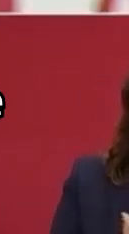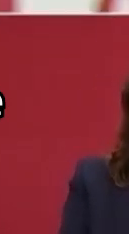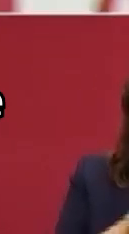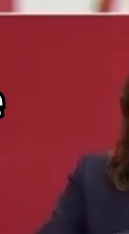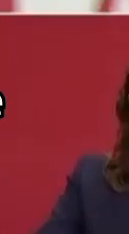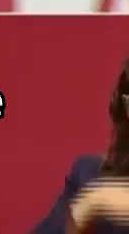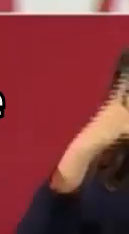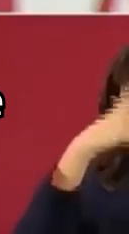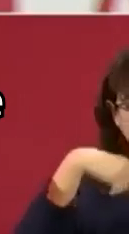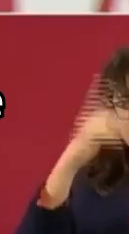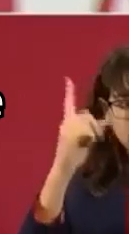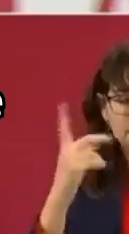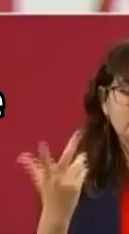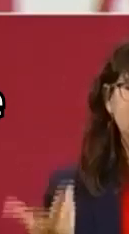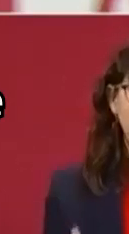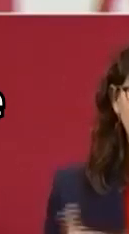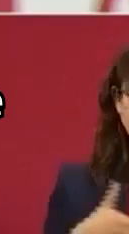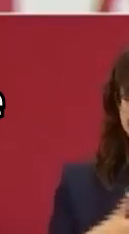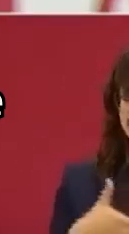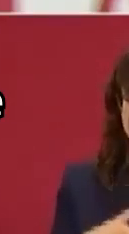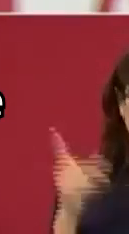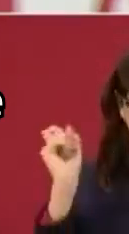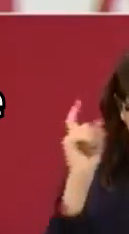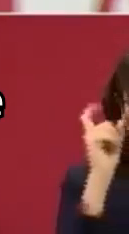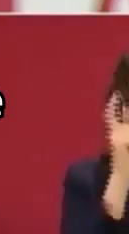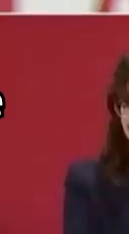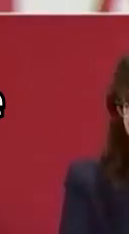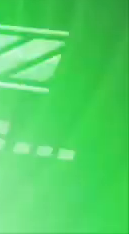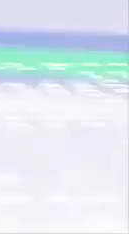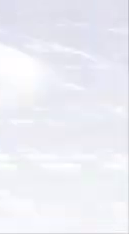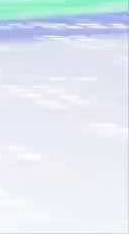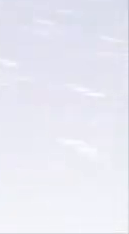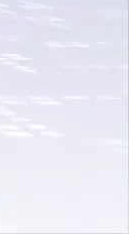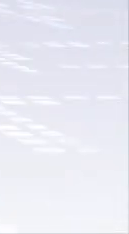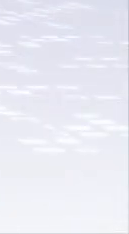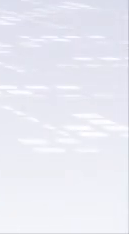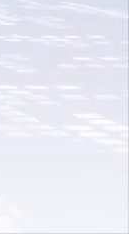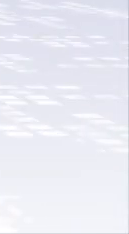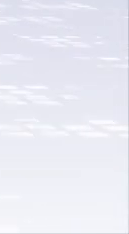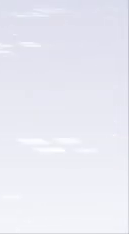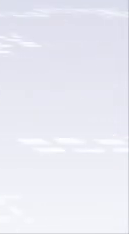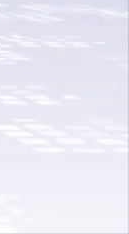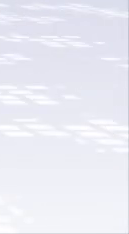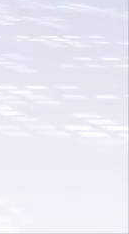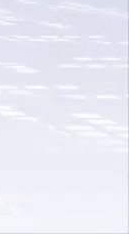total de la frontera entre México y el vecino país ante la pandemia. Noticieros Teleurbano.